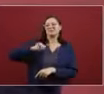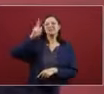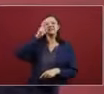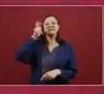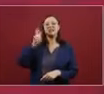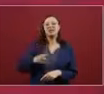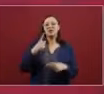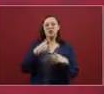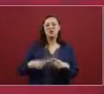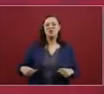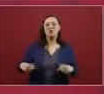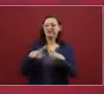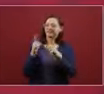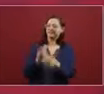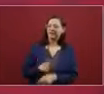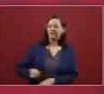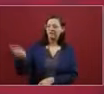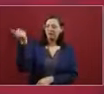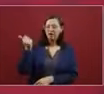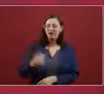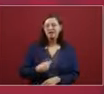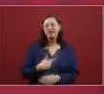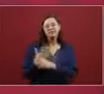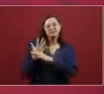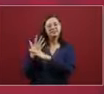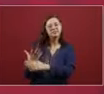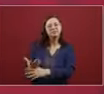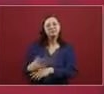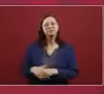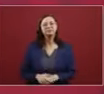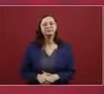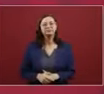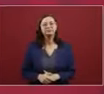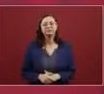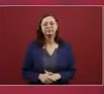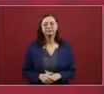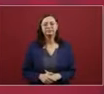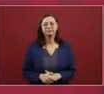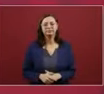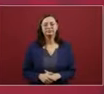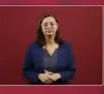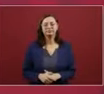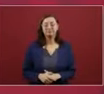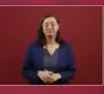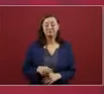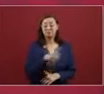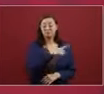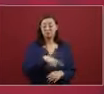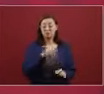excomulgando. Le decía a los que lo enjuiciaban: